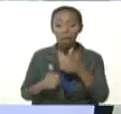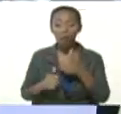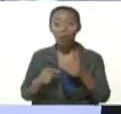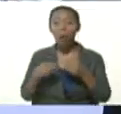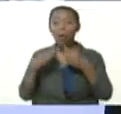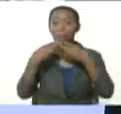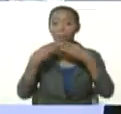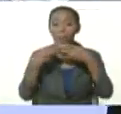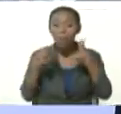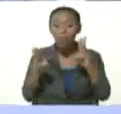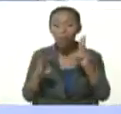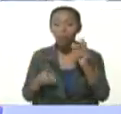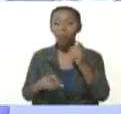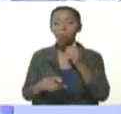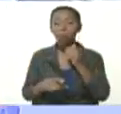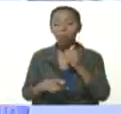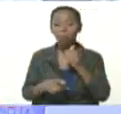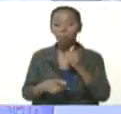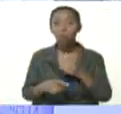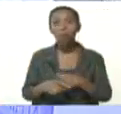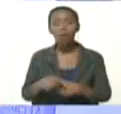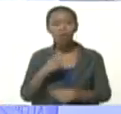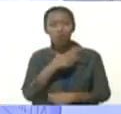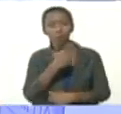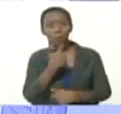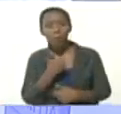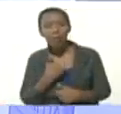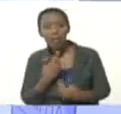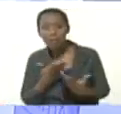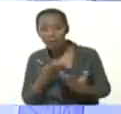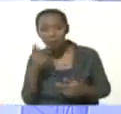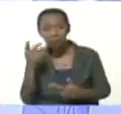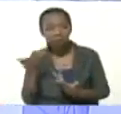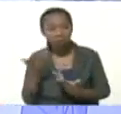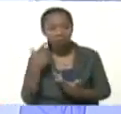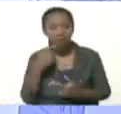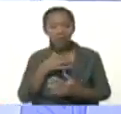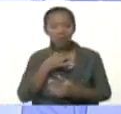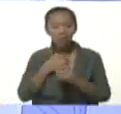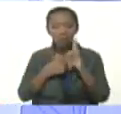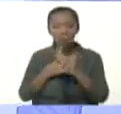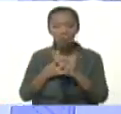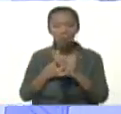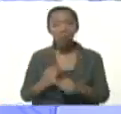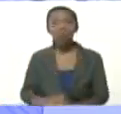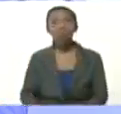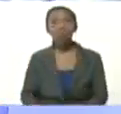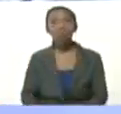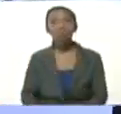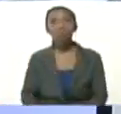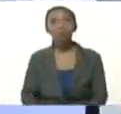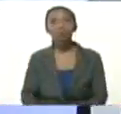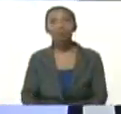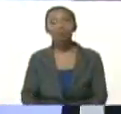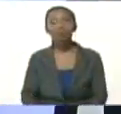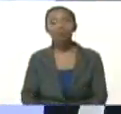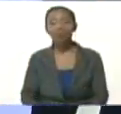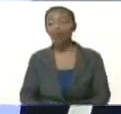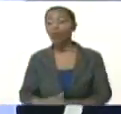publicidad bonita. ¿Qué me dices tú, Yoselit? Así, presidente. ¿Qué le dices a nuestro pueblo? Sencillamente,